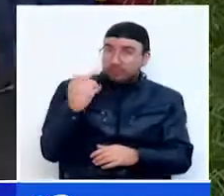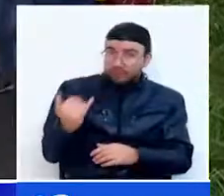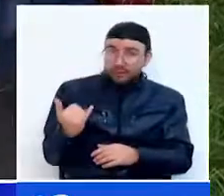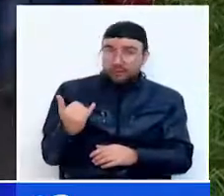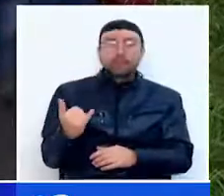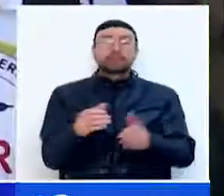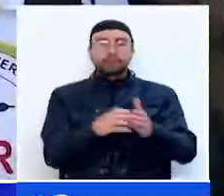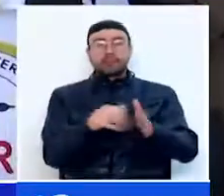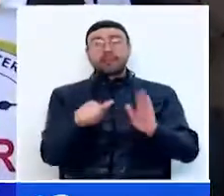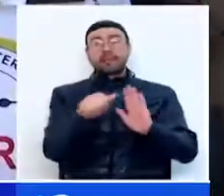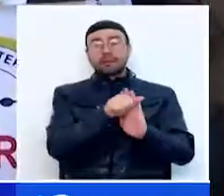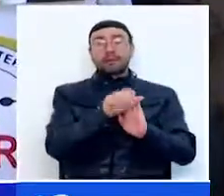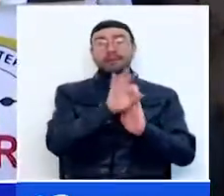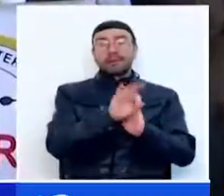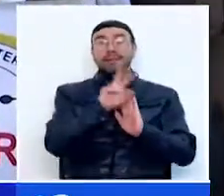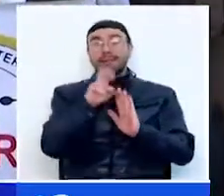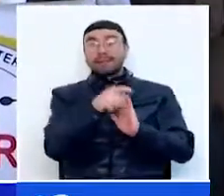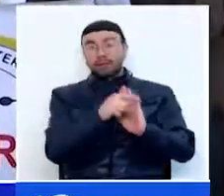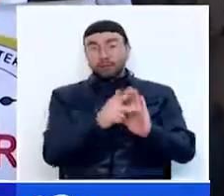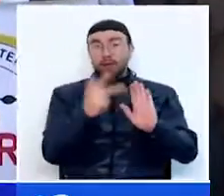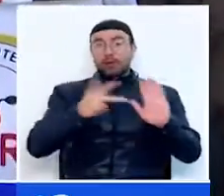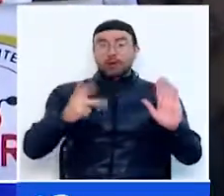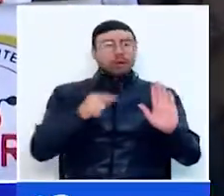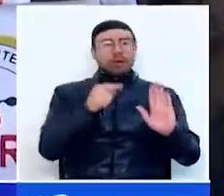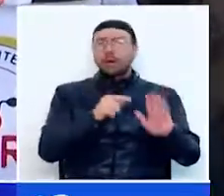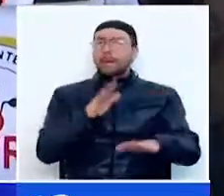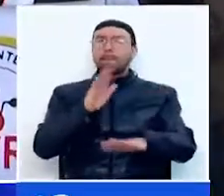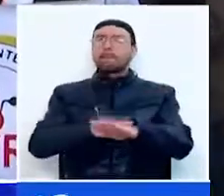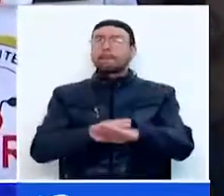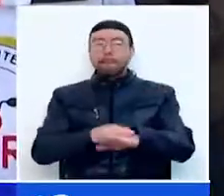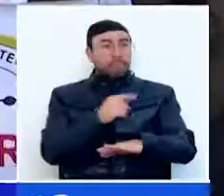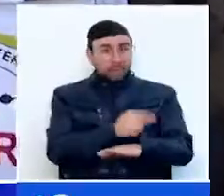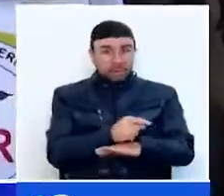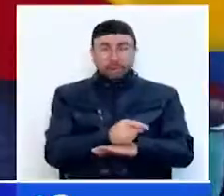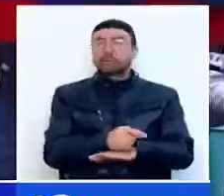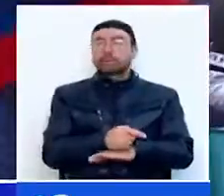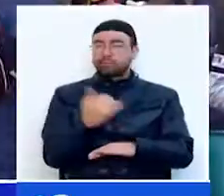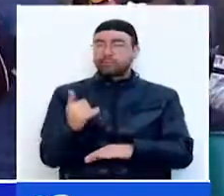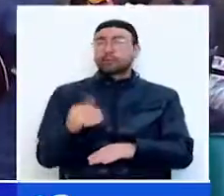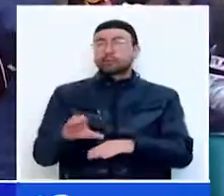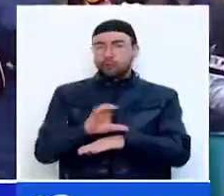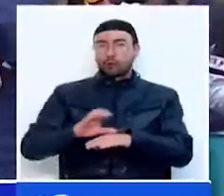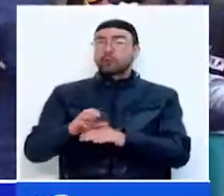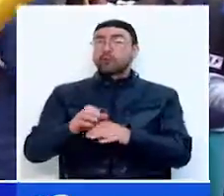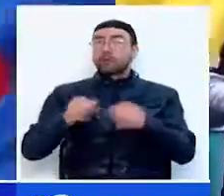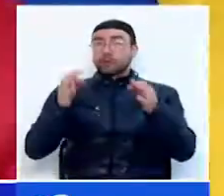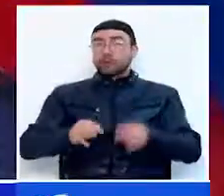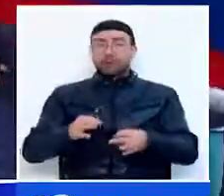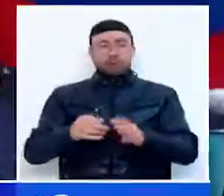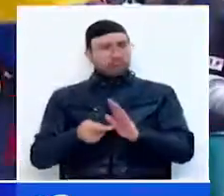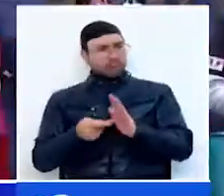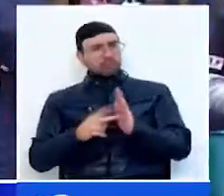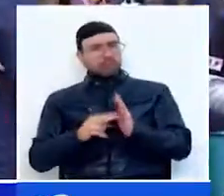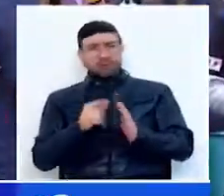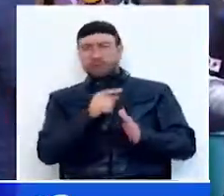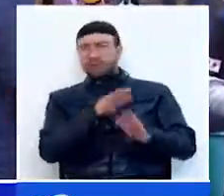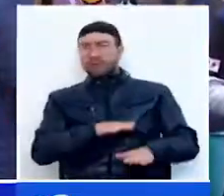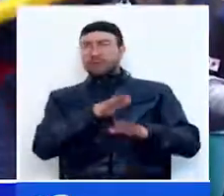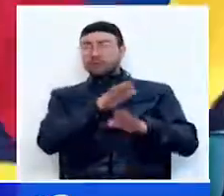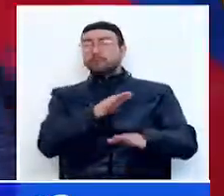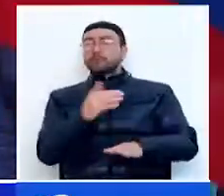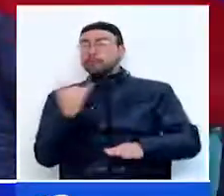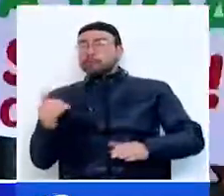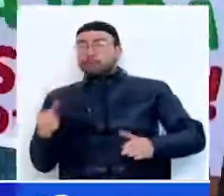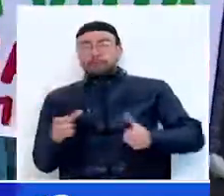artículo 37 de la Constitución, el cual permite esta legítima expresión de la ciudadanía, pero sin que ello represente la comisión de actos vandálicos